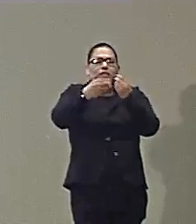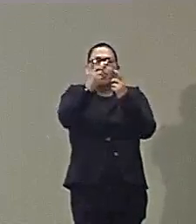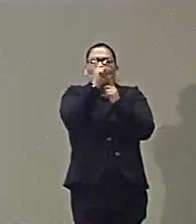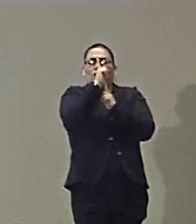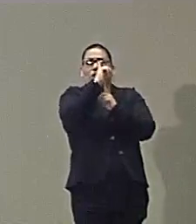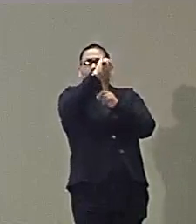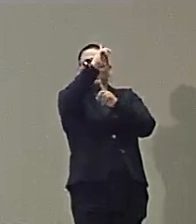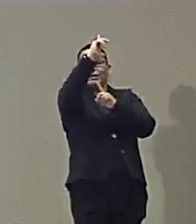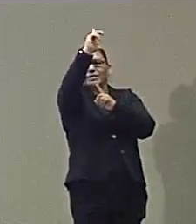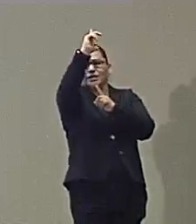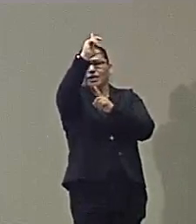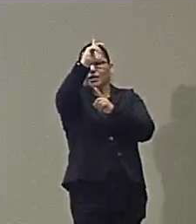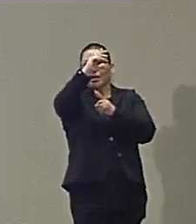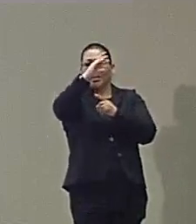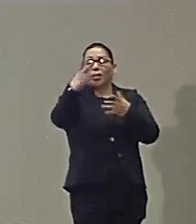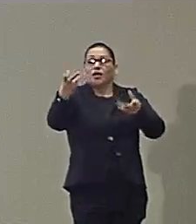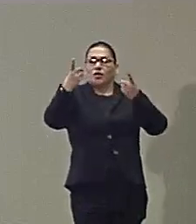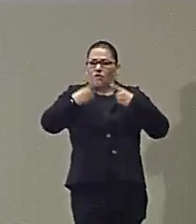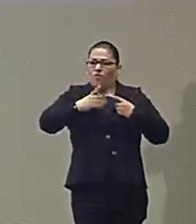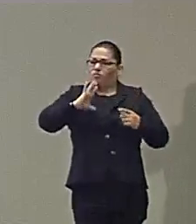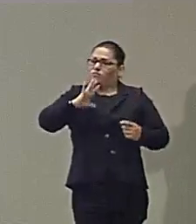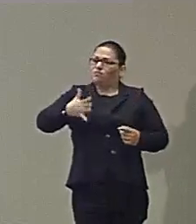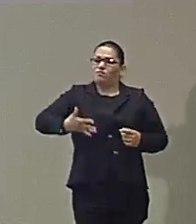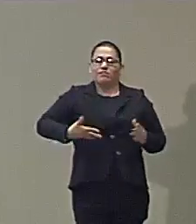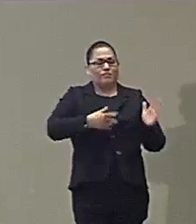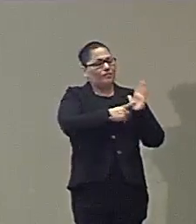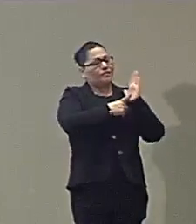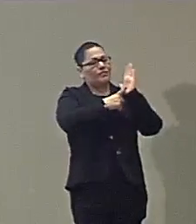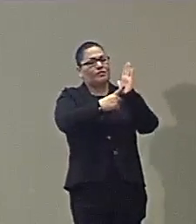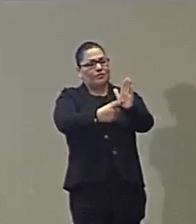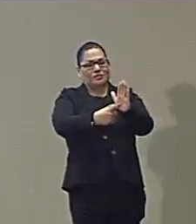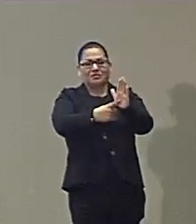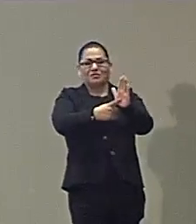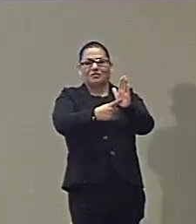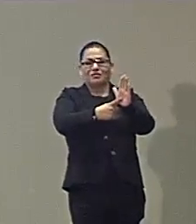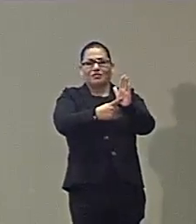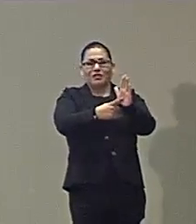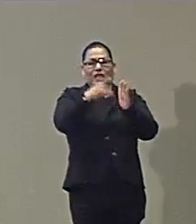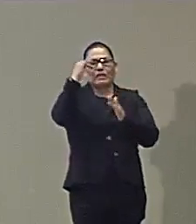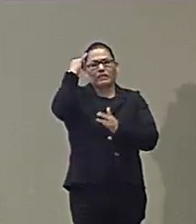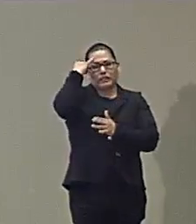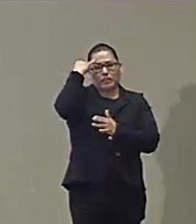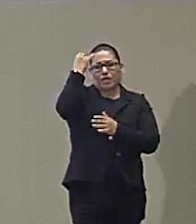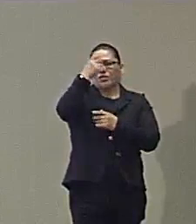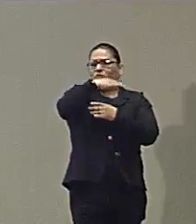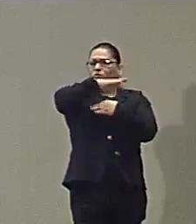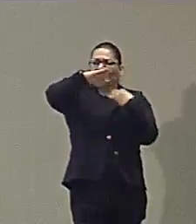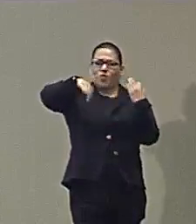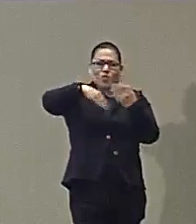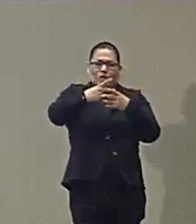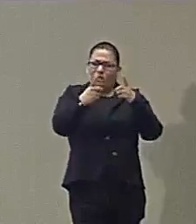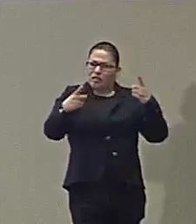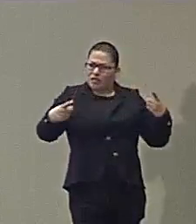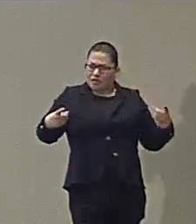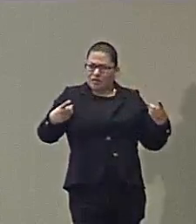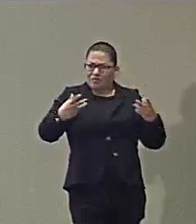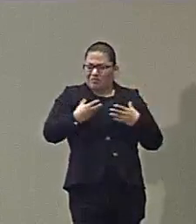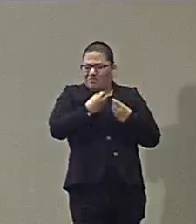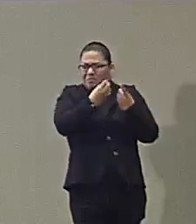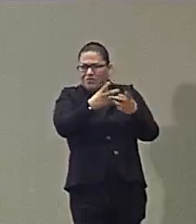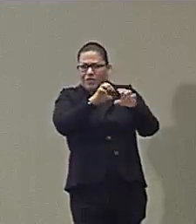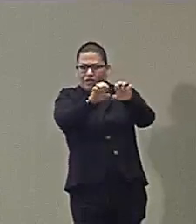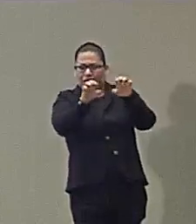nos da identidad y orgullo genera desarrollo riqueza espacios de convivencia